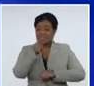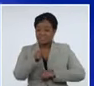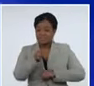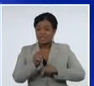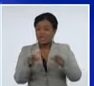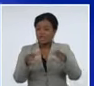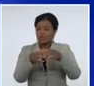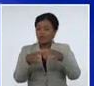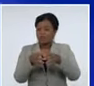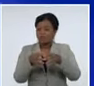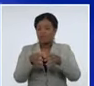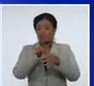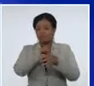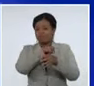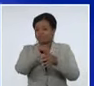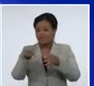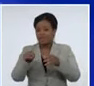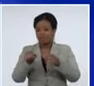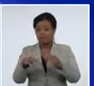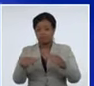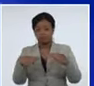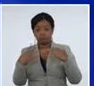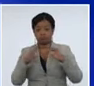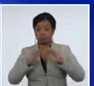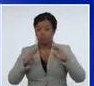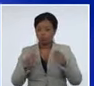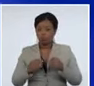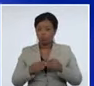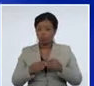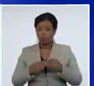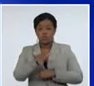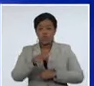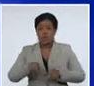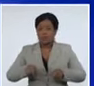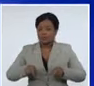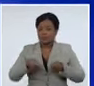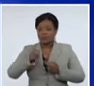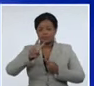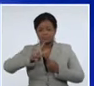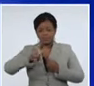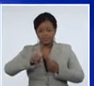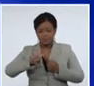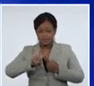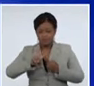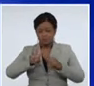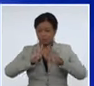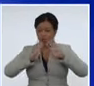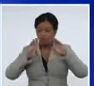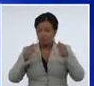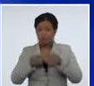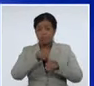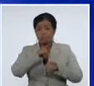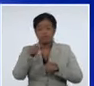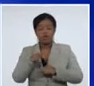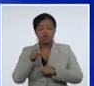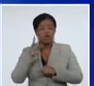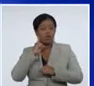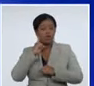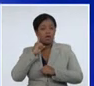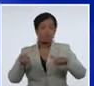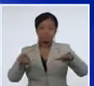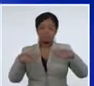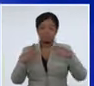que posibilita esta transmisión, incluyendo la radio, es lo que escuchan las personas, a Maday,